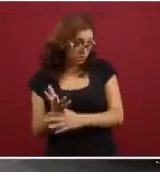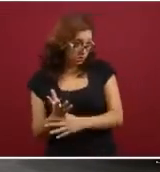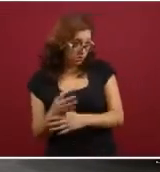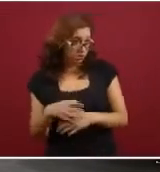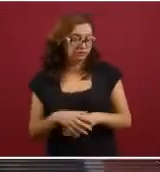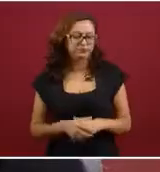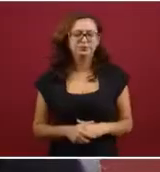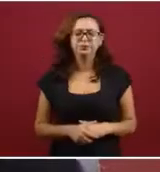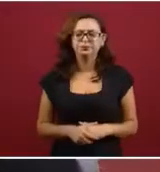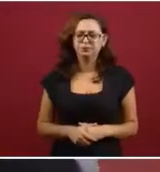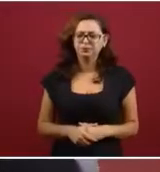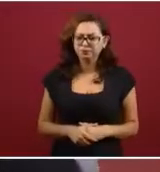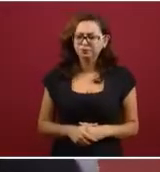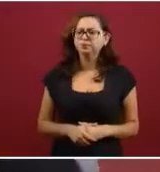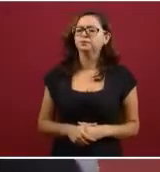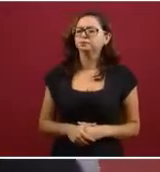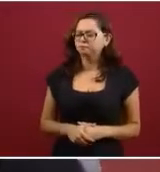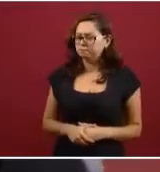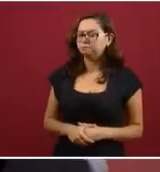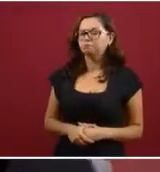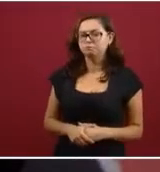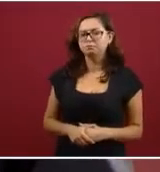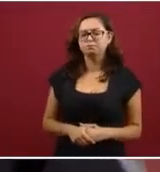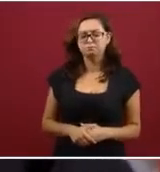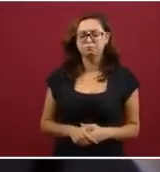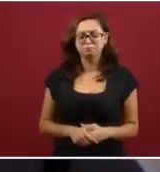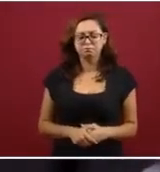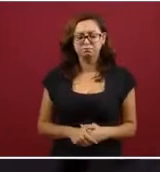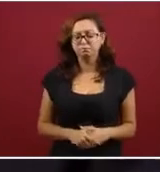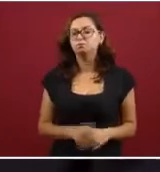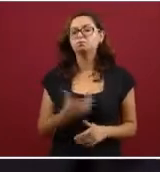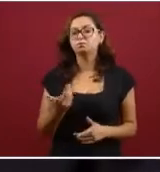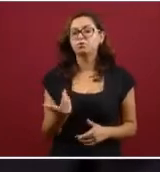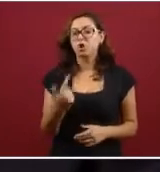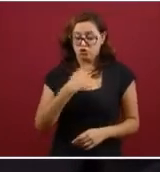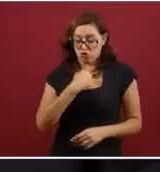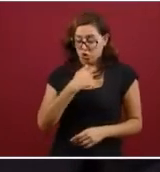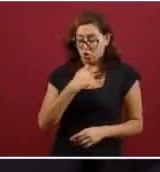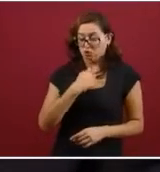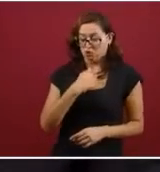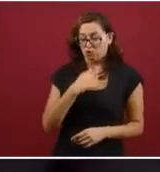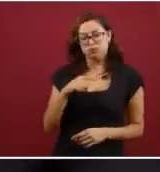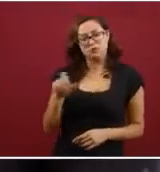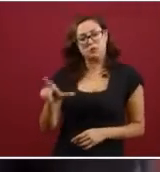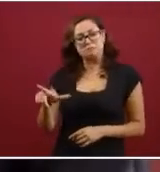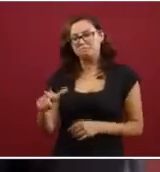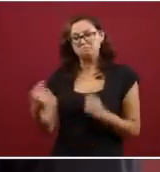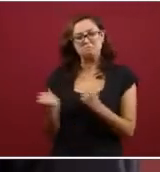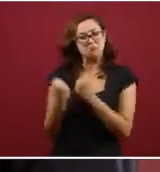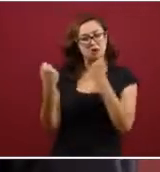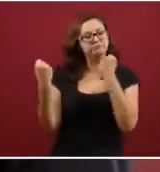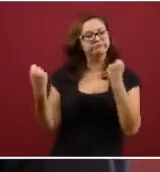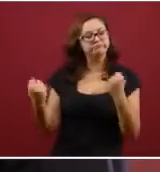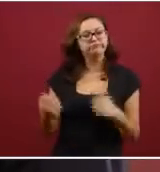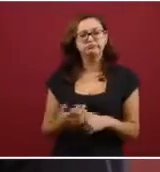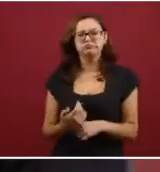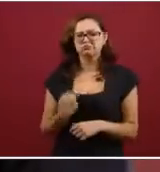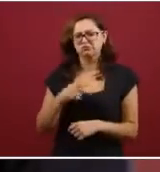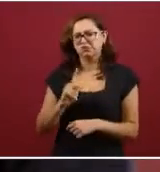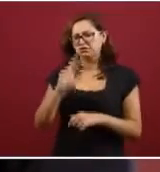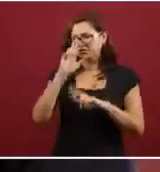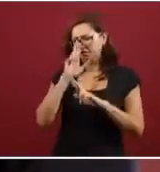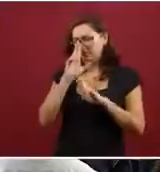yo tuve diferencias con él, yo lo respeto mucho, pero estamos en